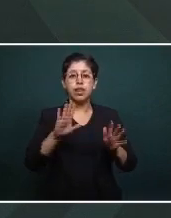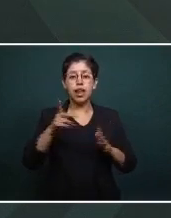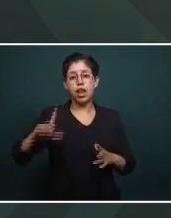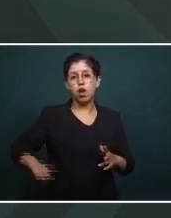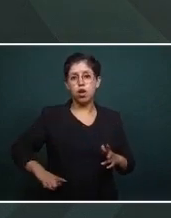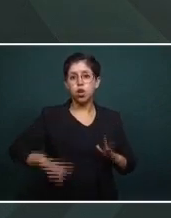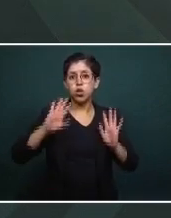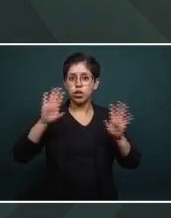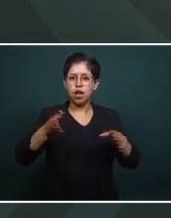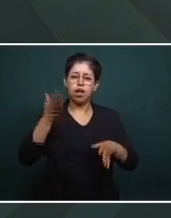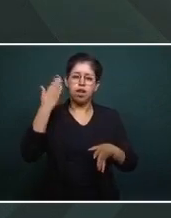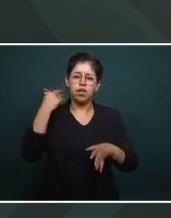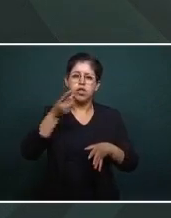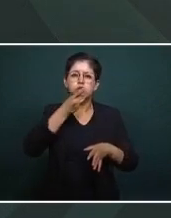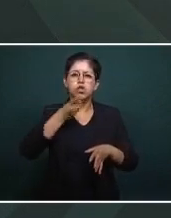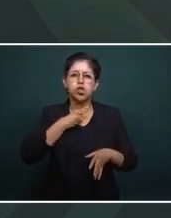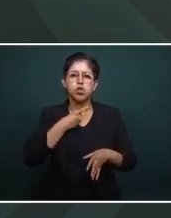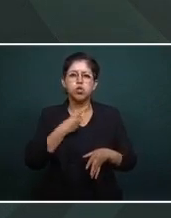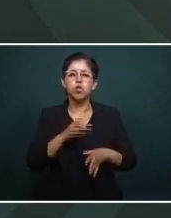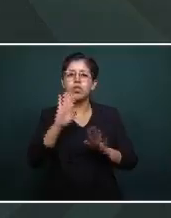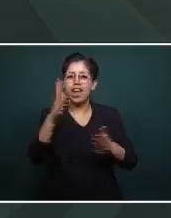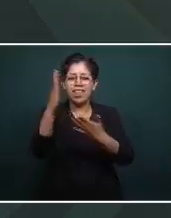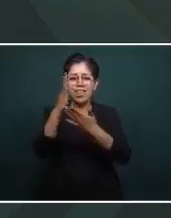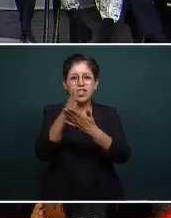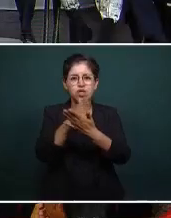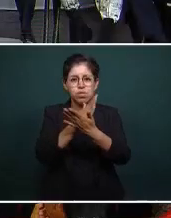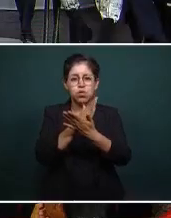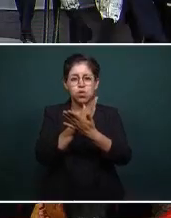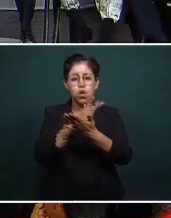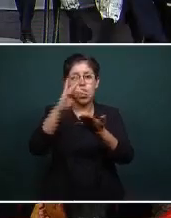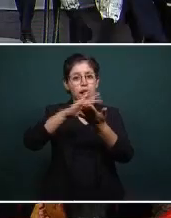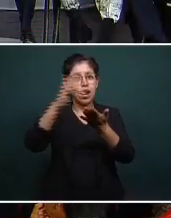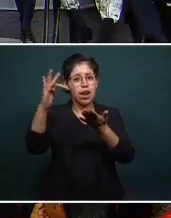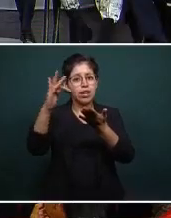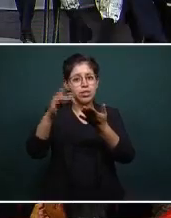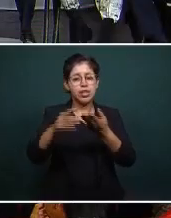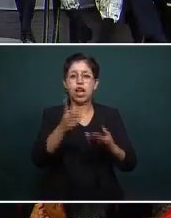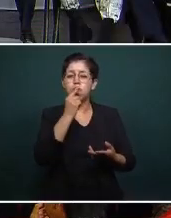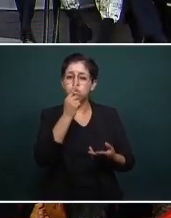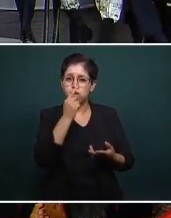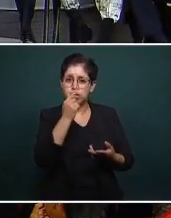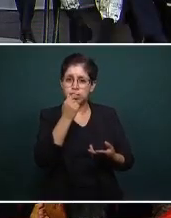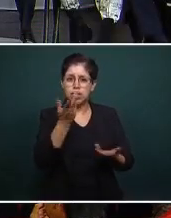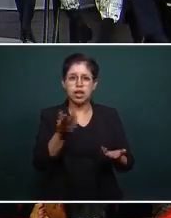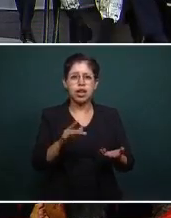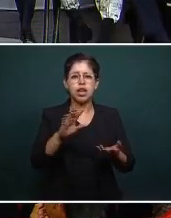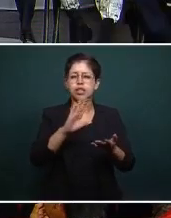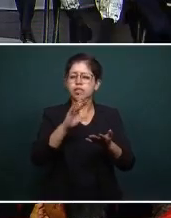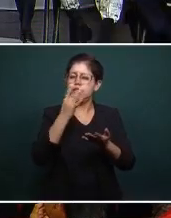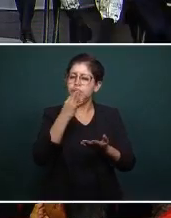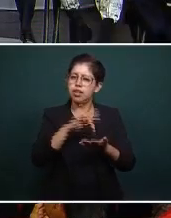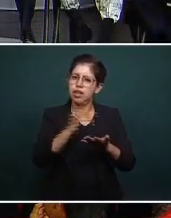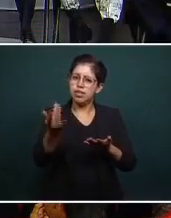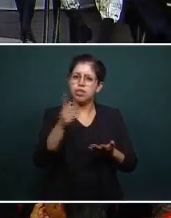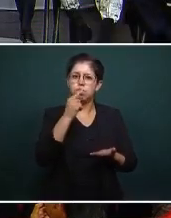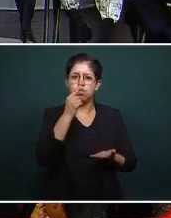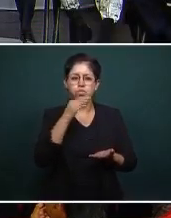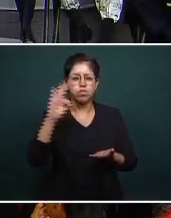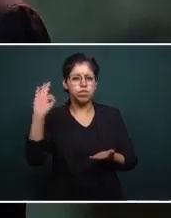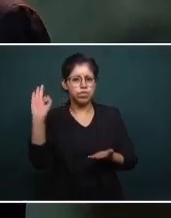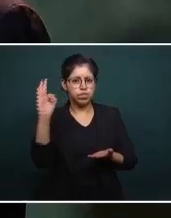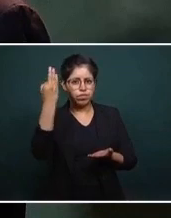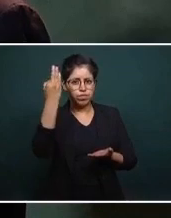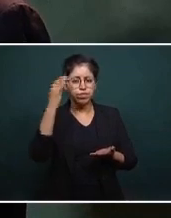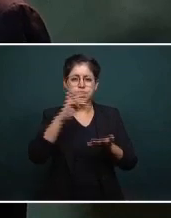que ha habido gracias al trabajo que desarrollan las fuerzas estatales como las fuerzas federales que aquí